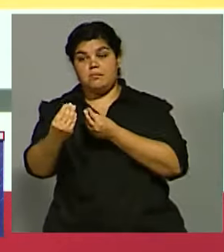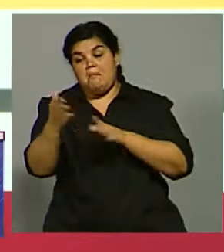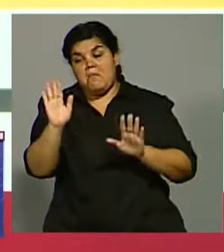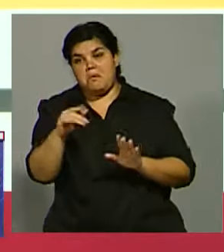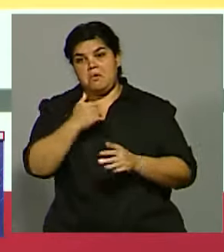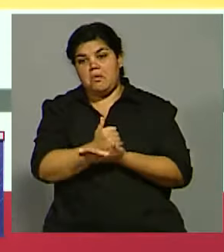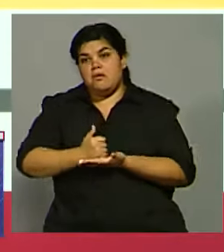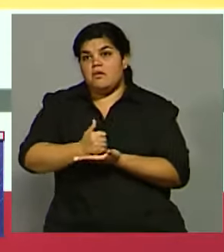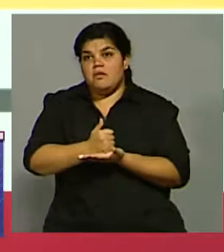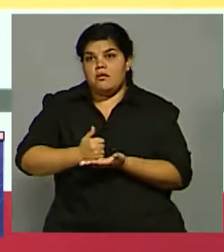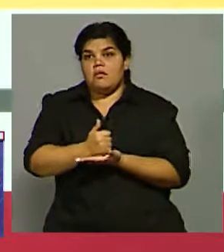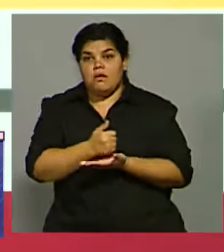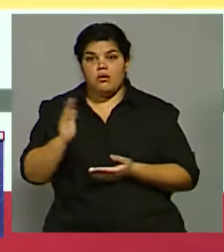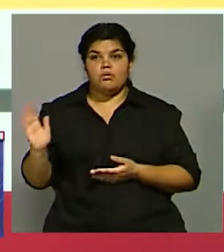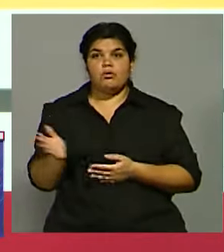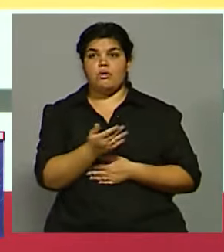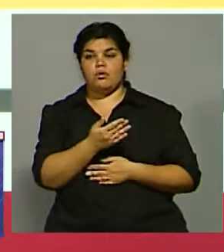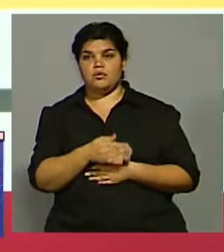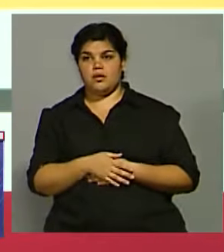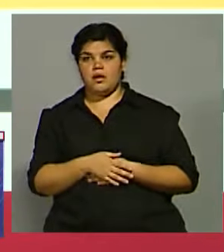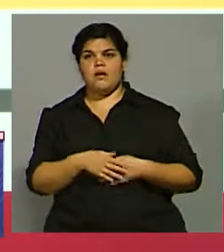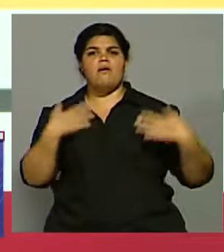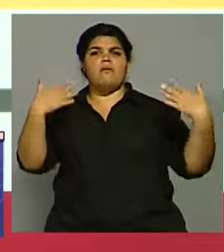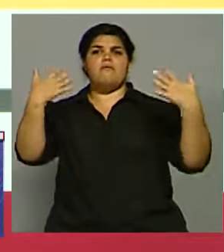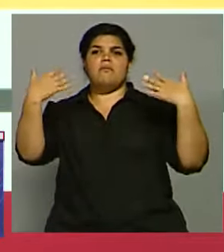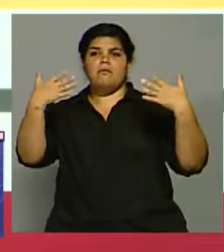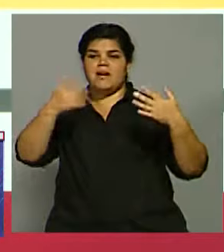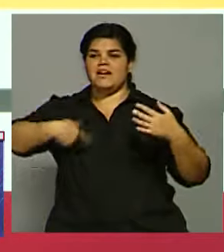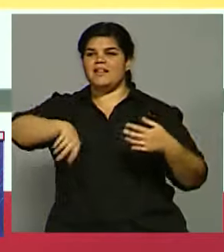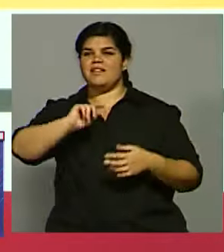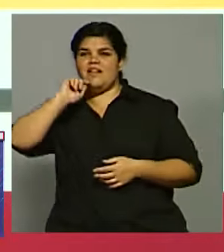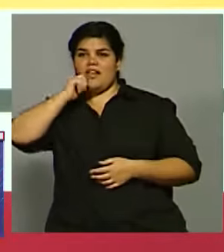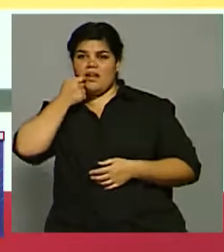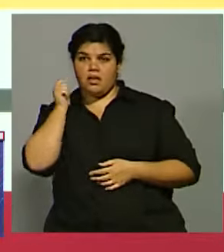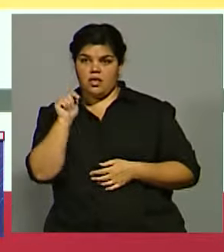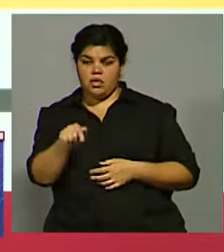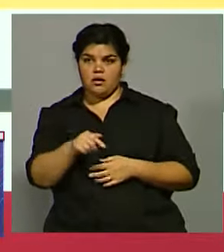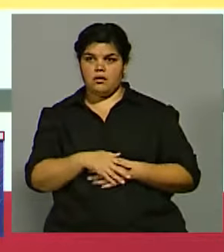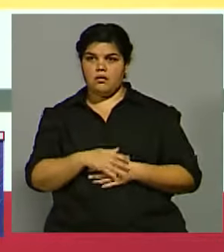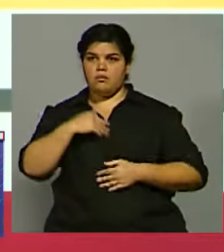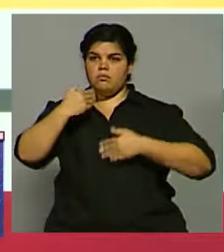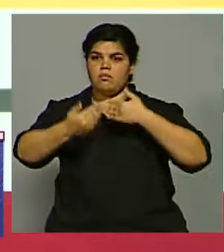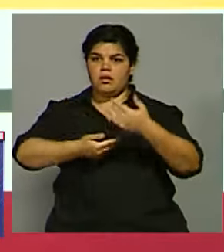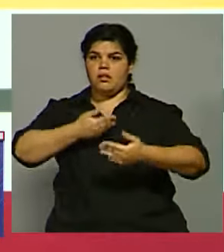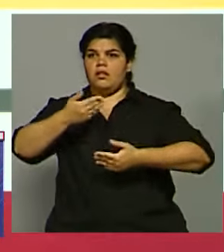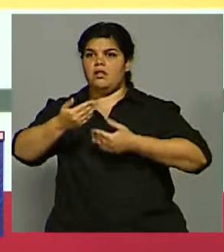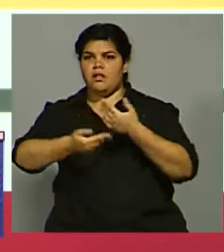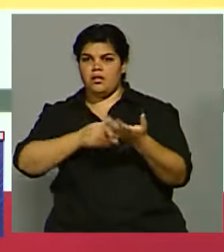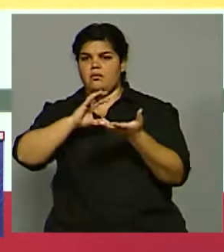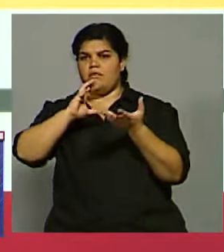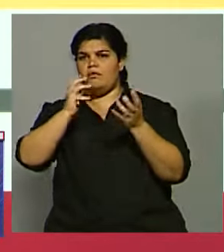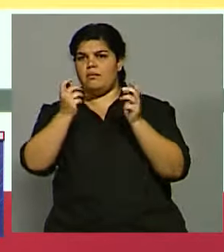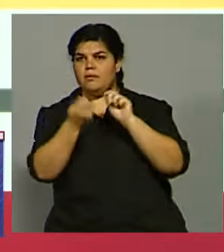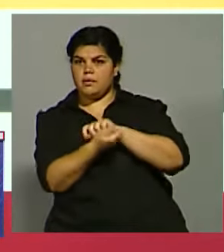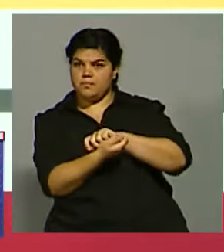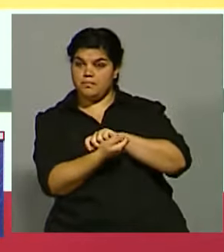los argentinos salieron a, de alguna manera, celebrar esta situación, algo que después se fue transformando en el tiempo,